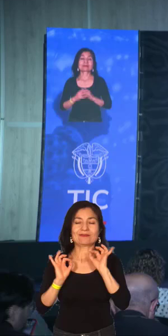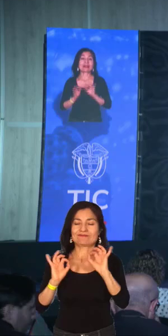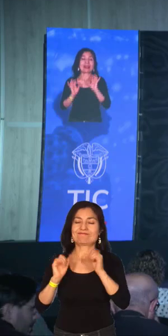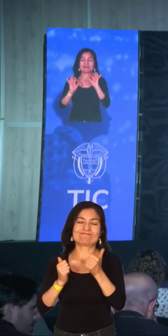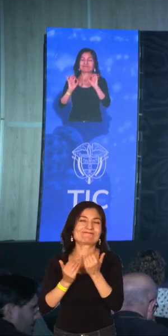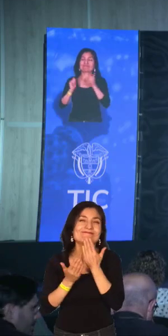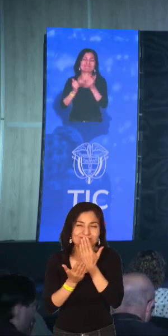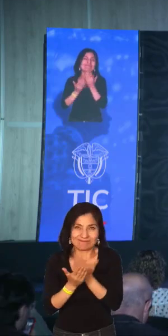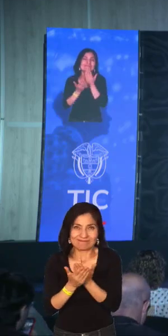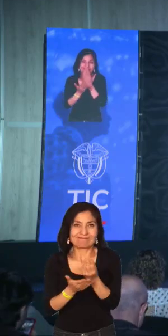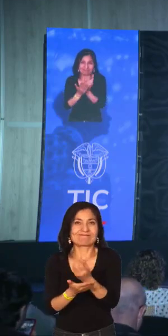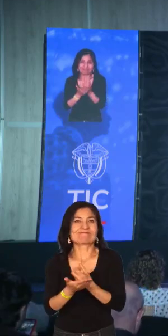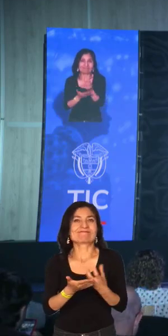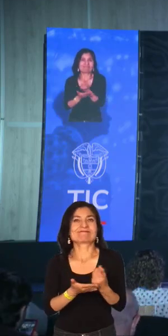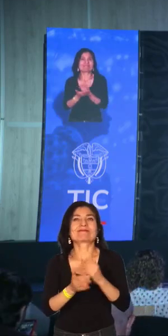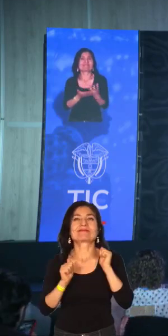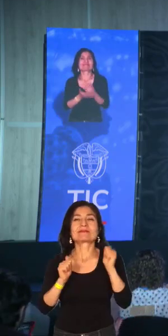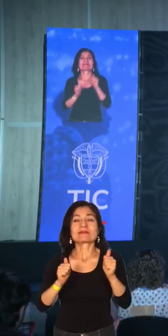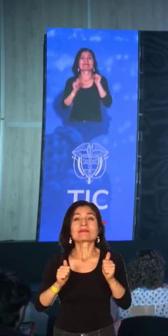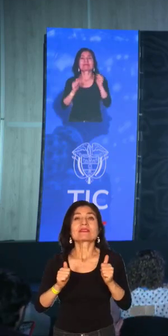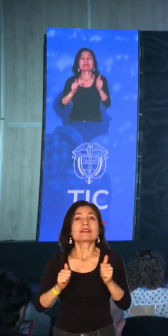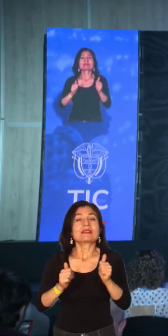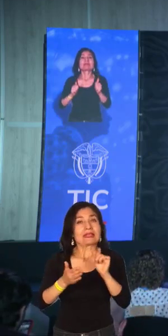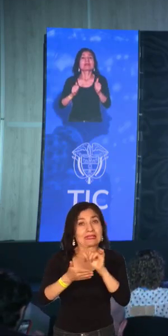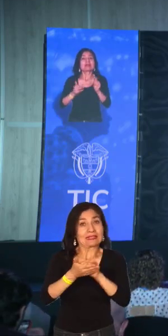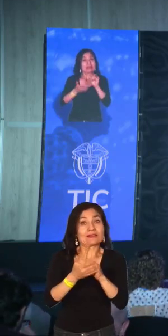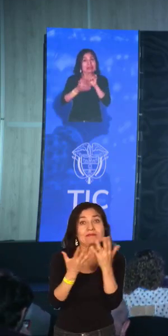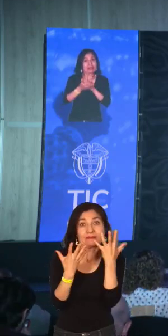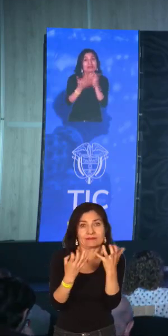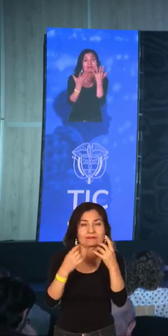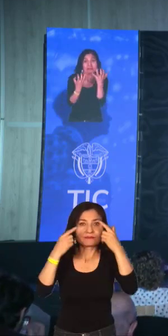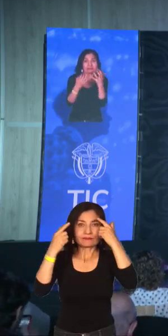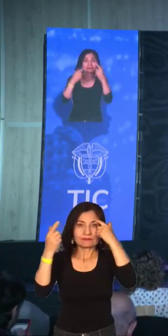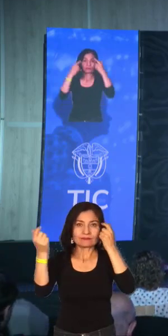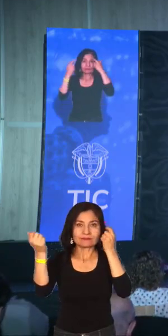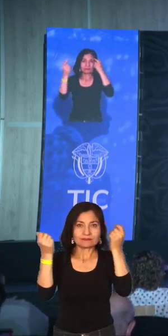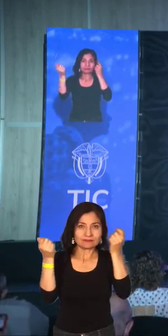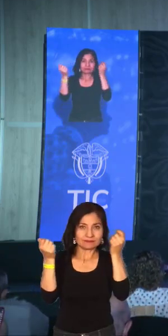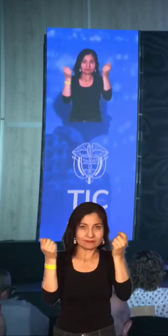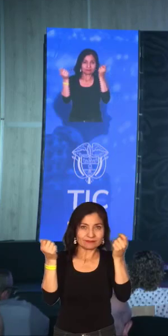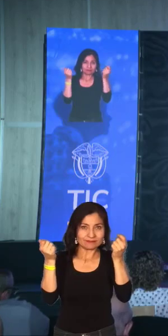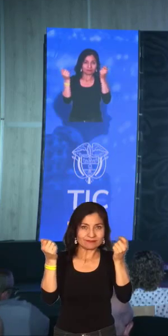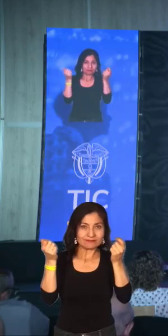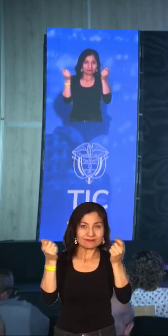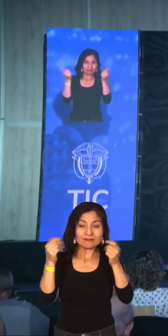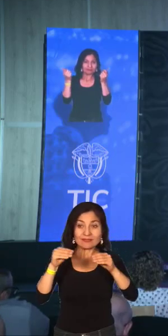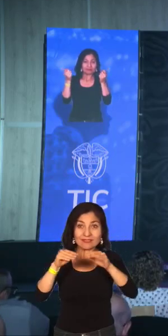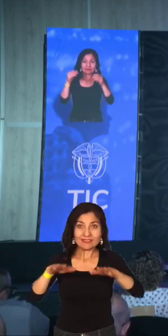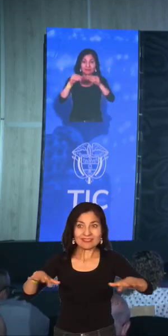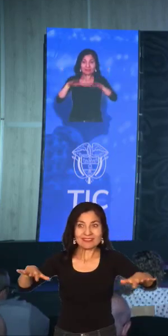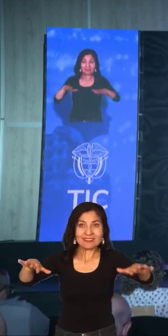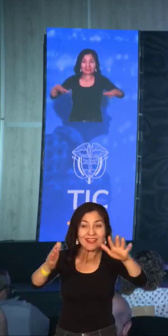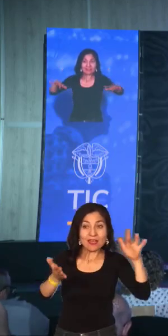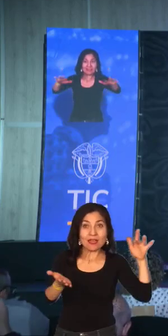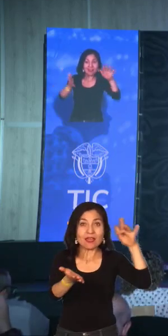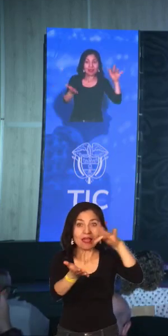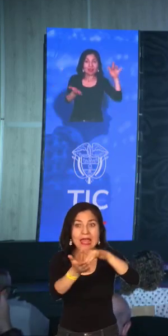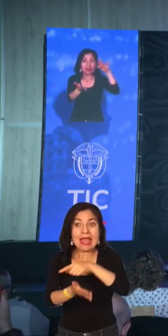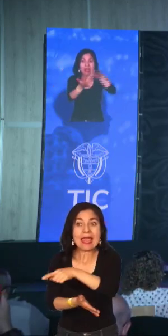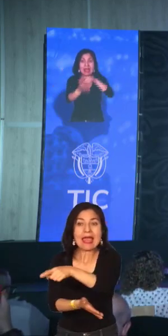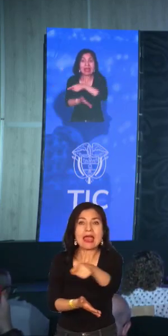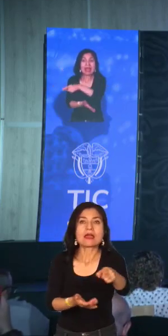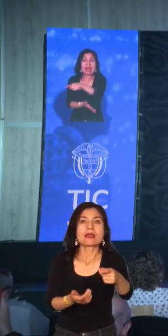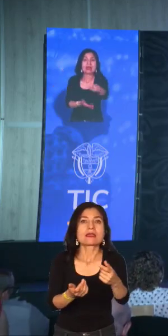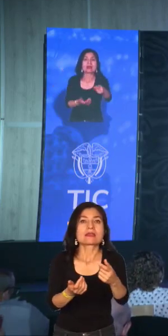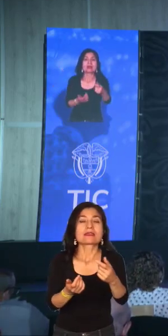gracias. Entonces, buscamos, lo que queremos es una estrategia, revalorizar nuestro destino, ¿verdad? Sacar el máximo